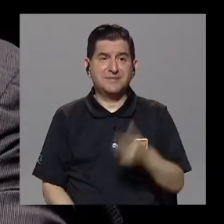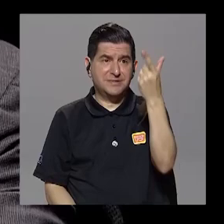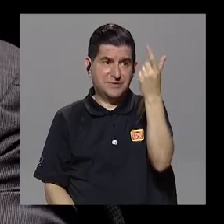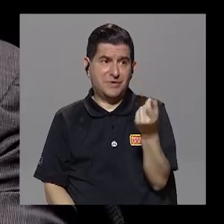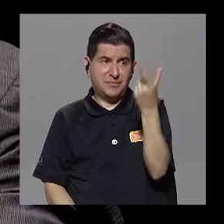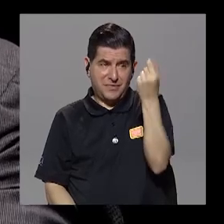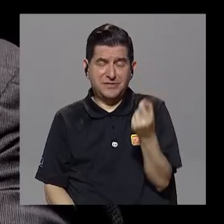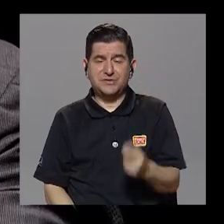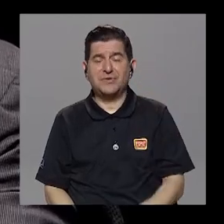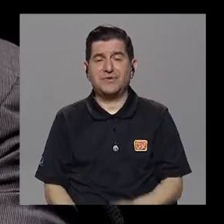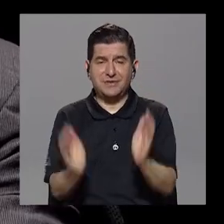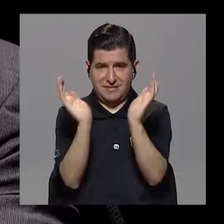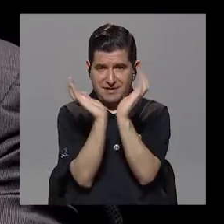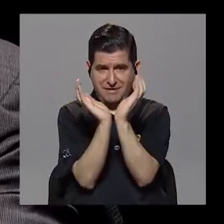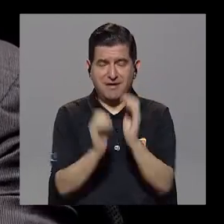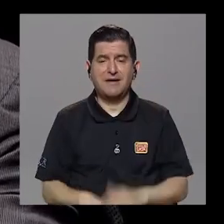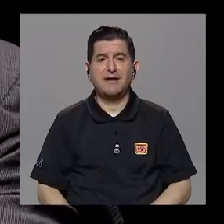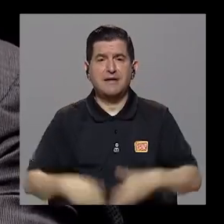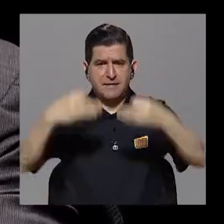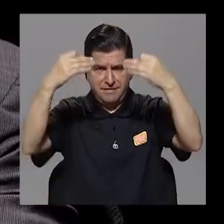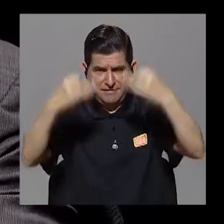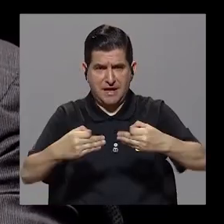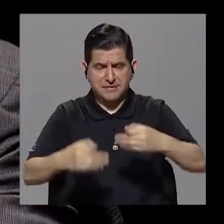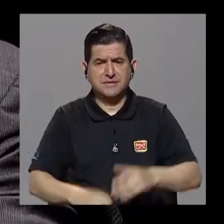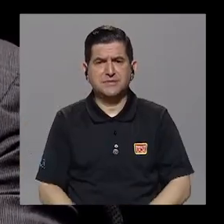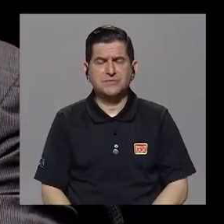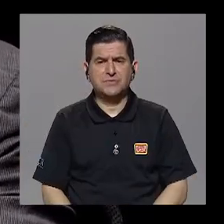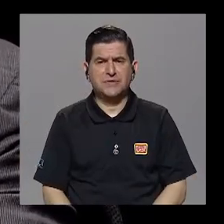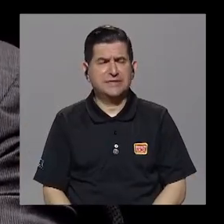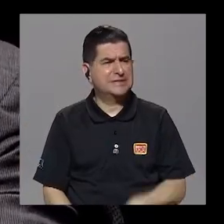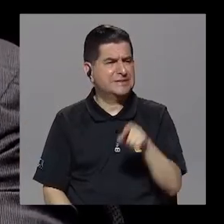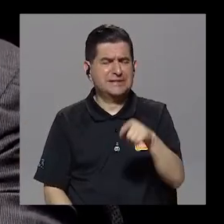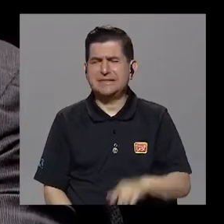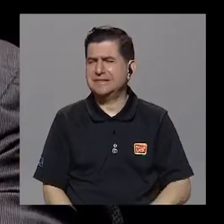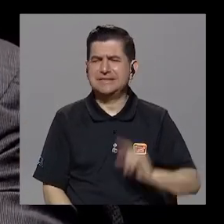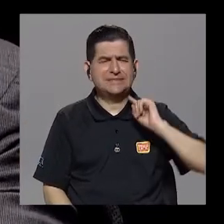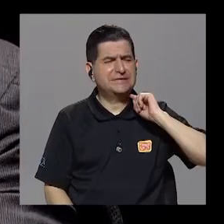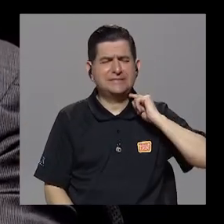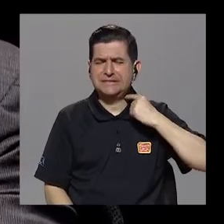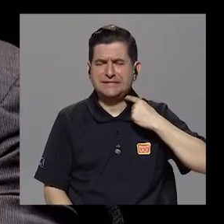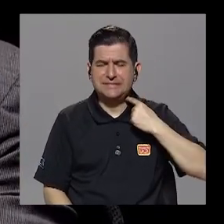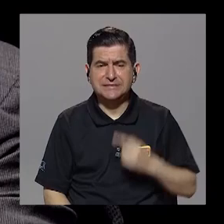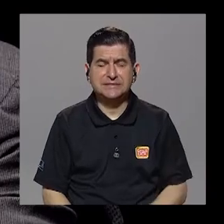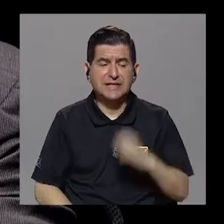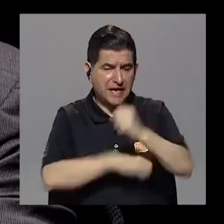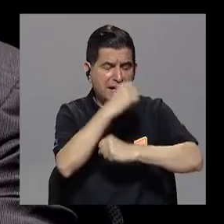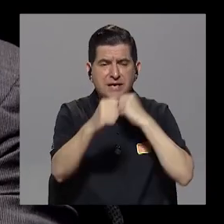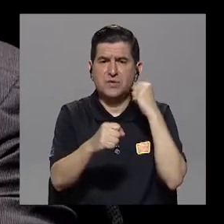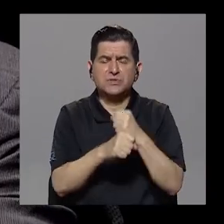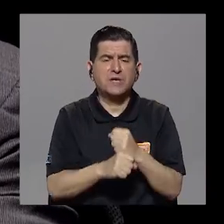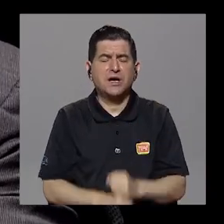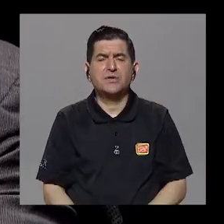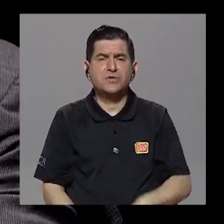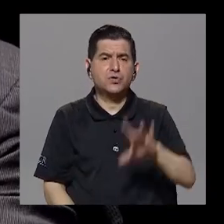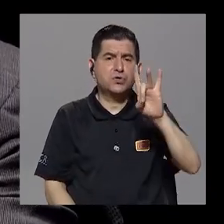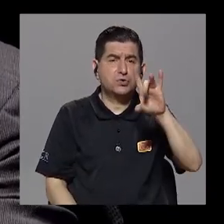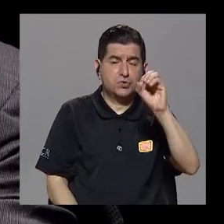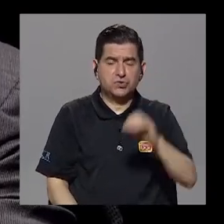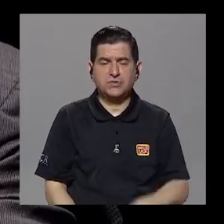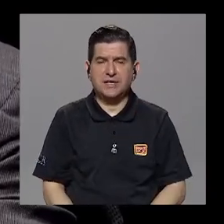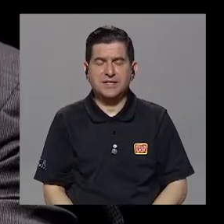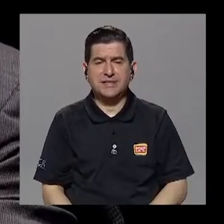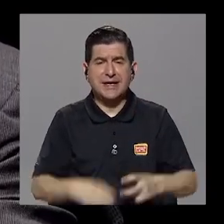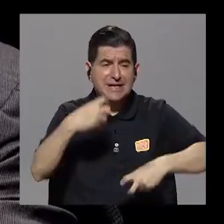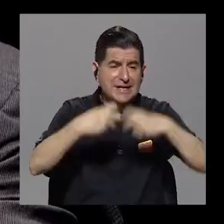las pensiones de la caja. Entonces, por ejemplo, unas decisiones que fueron muy costosas fueron en los años 80, cuando por